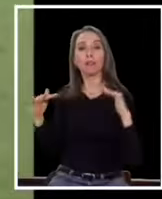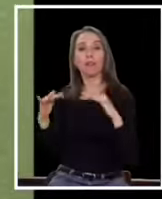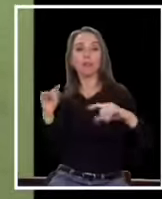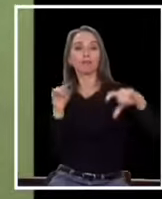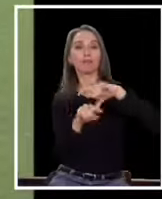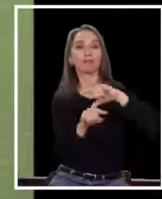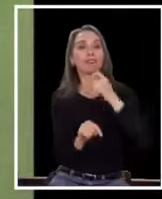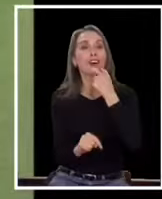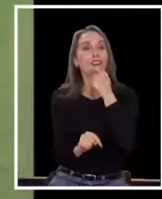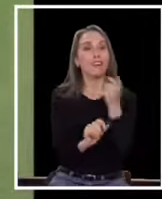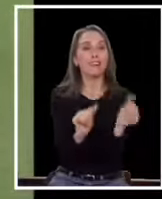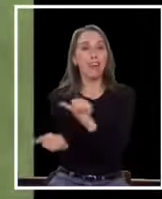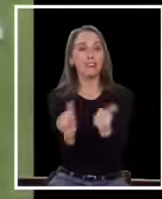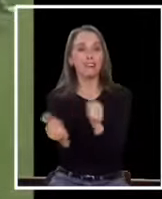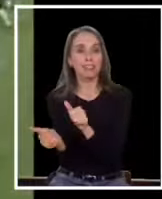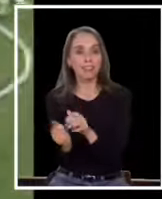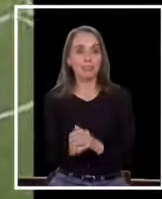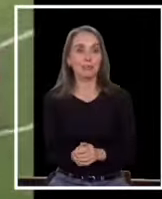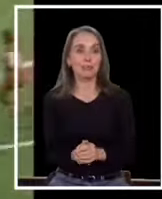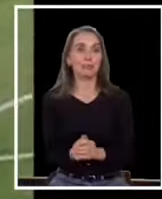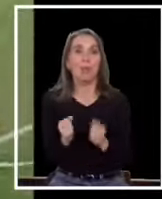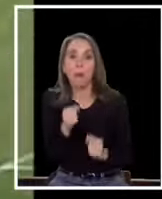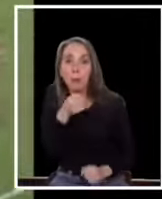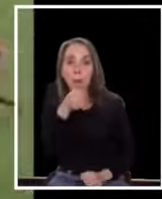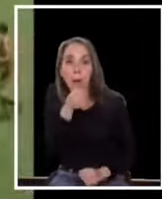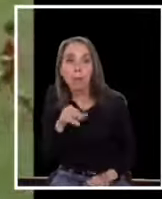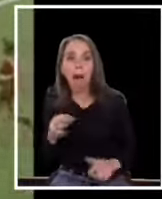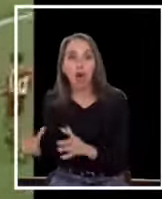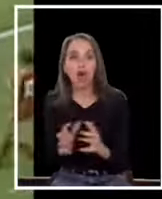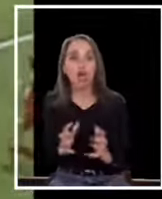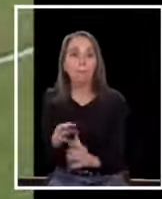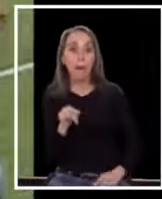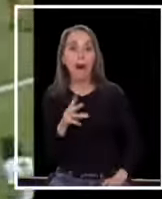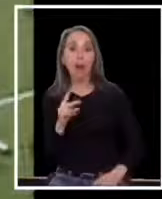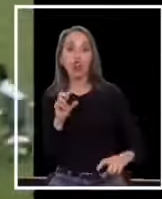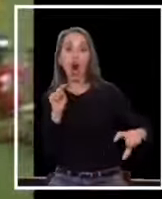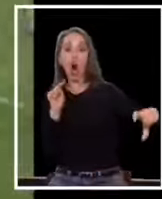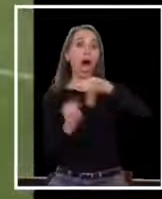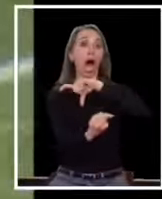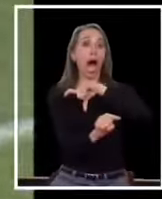ingleses. Maradona, atención Maradona, ¡Maradona!